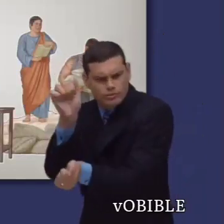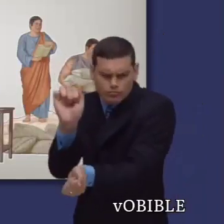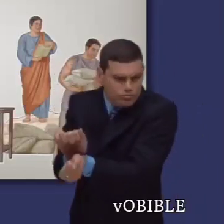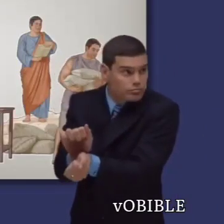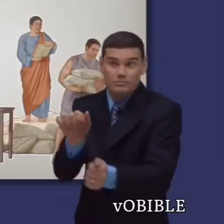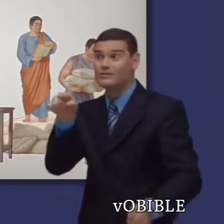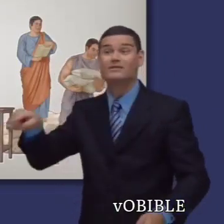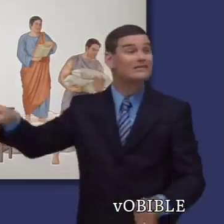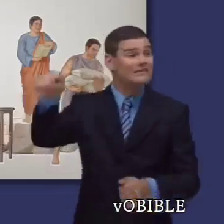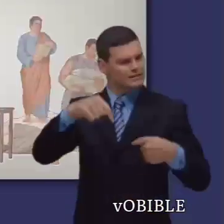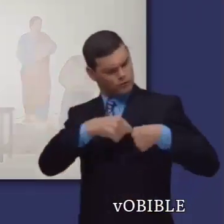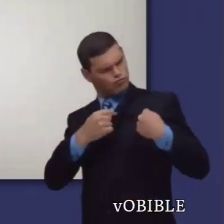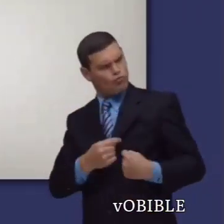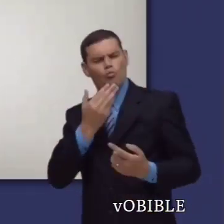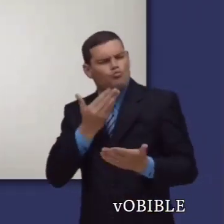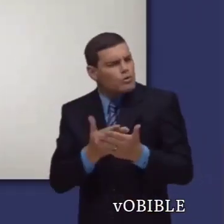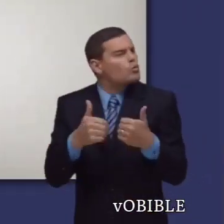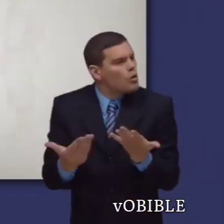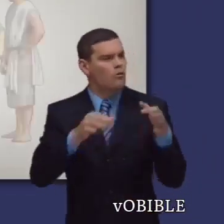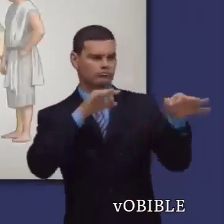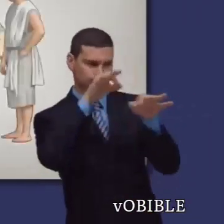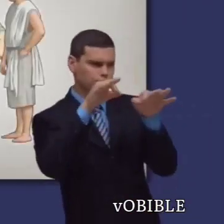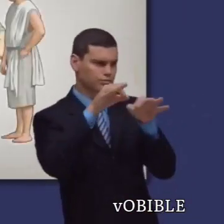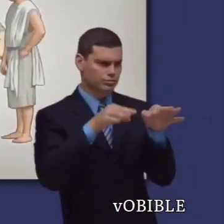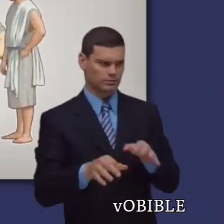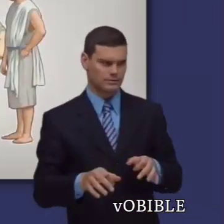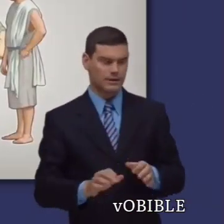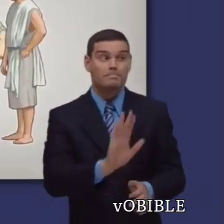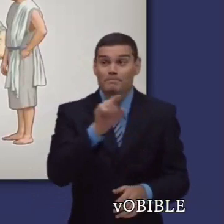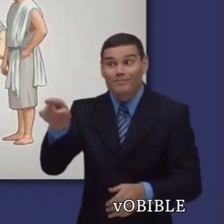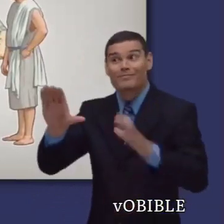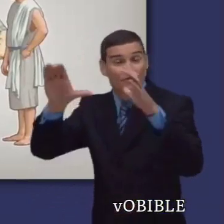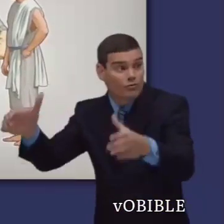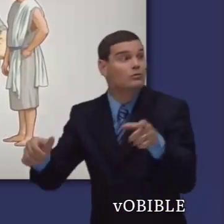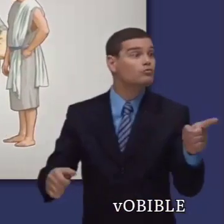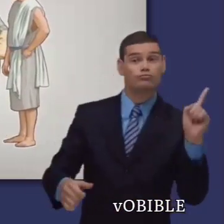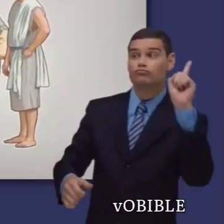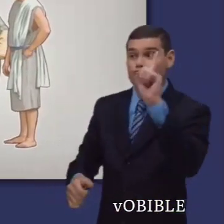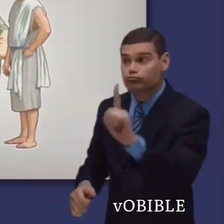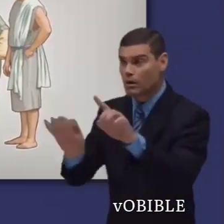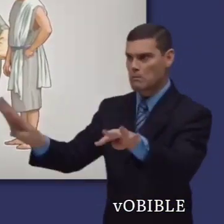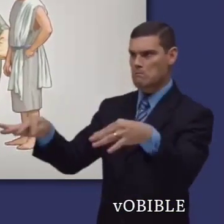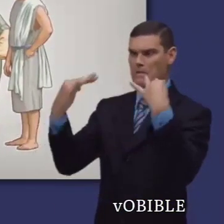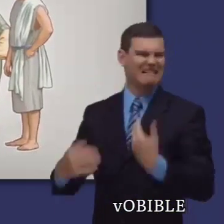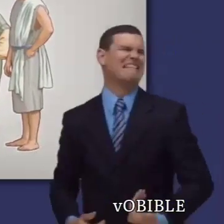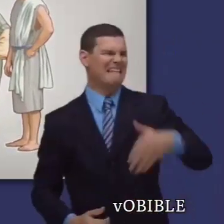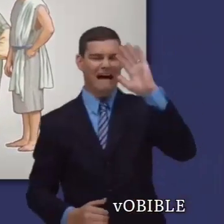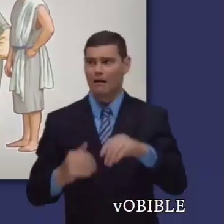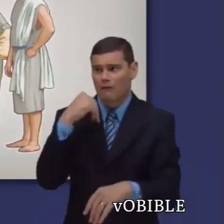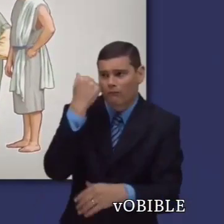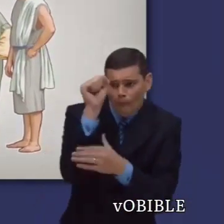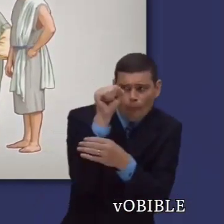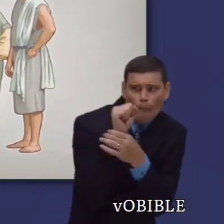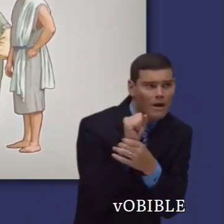sean esclavos o no. Para animar a Tito, Pablo le pide que hable y actúe con toda autoridad, y le dice que no